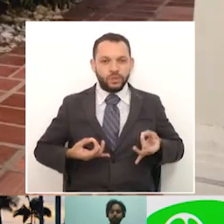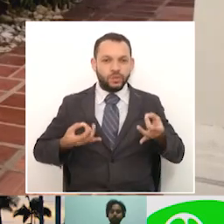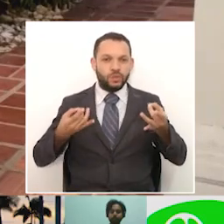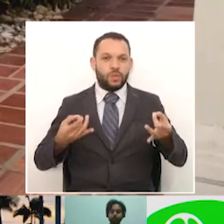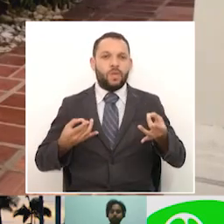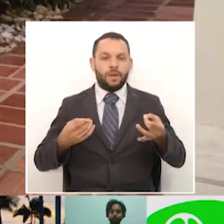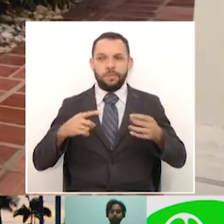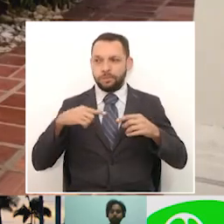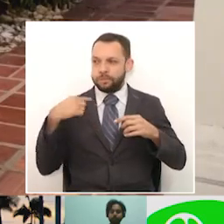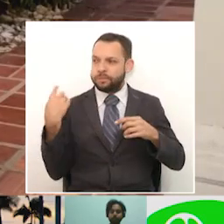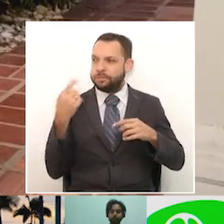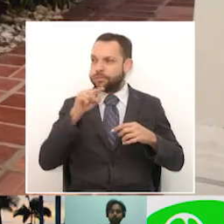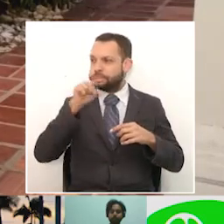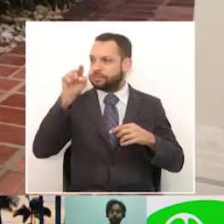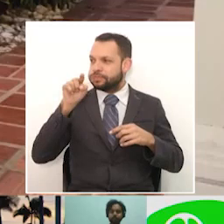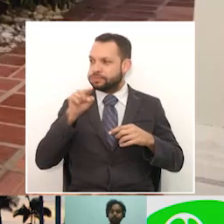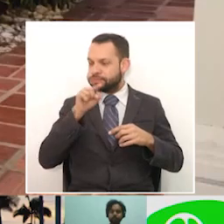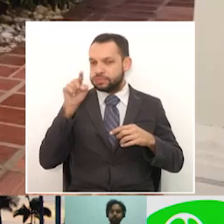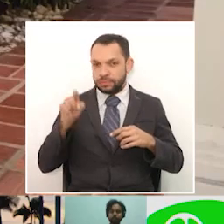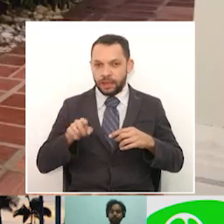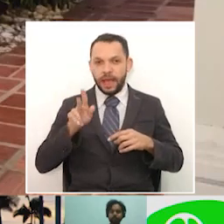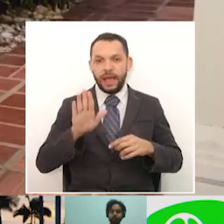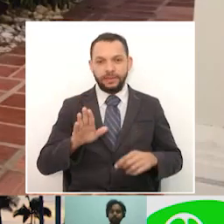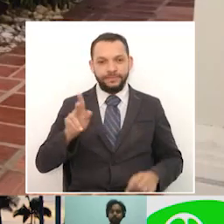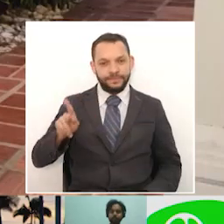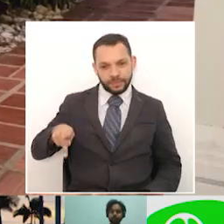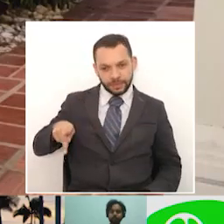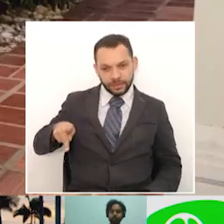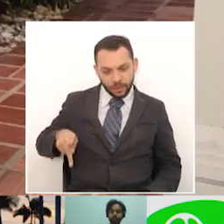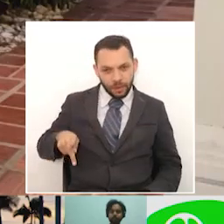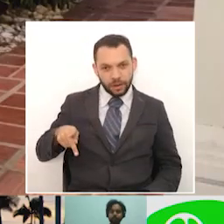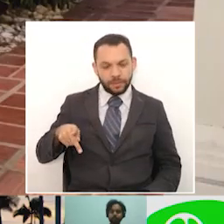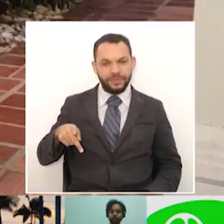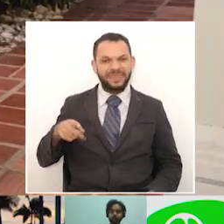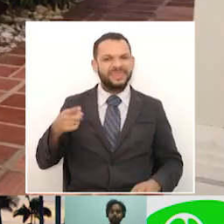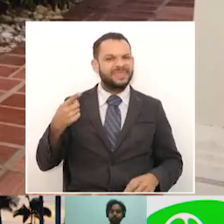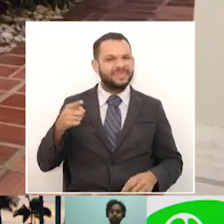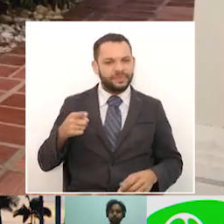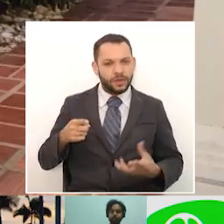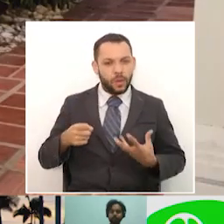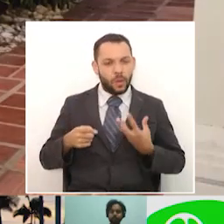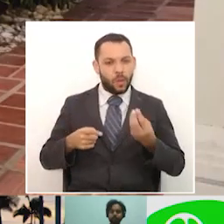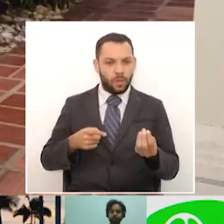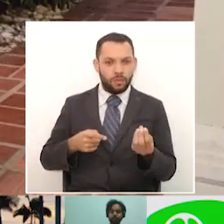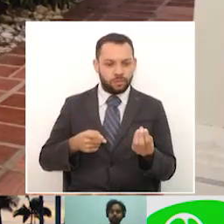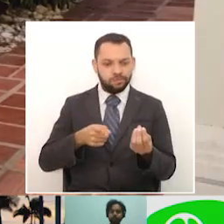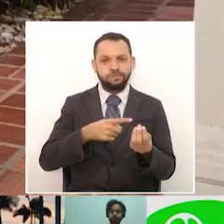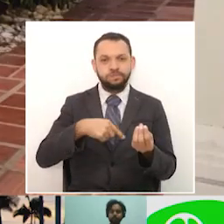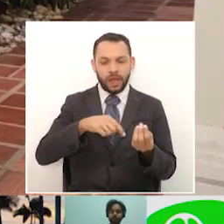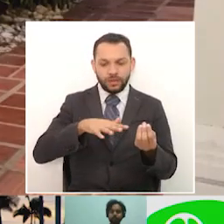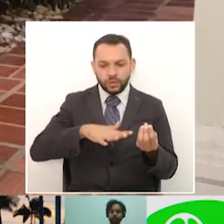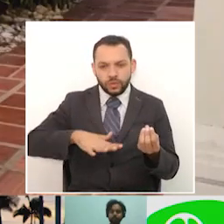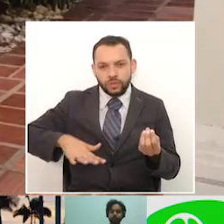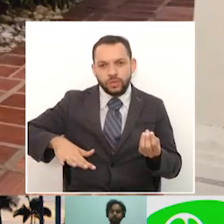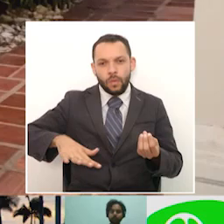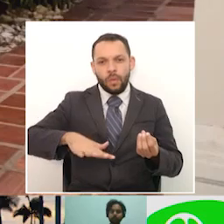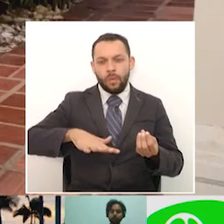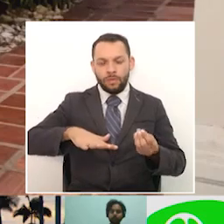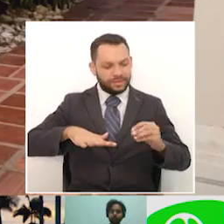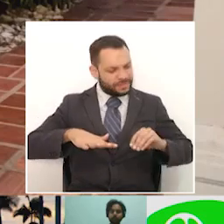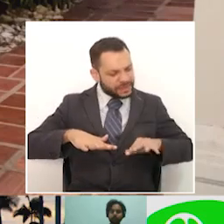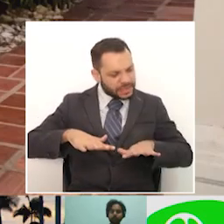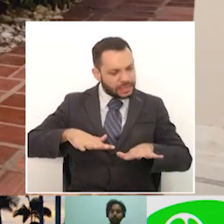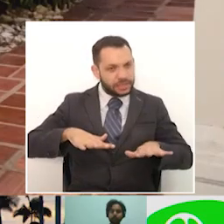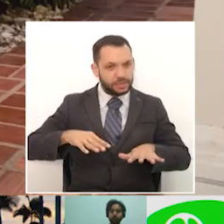Hay muchas escuelas y hay muchos ashrams. Ashrams son unos sitios donde, como